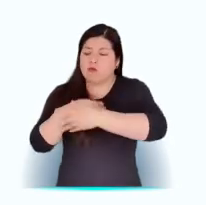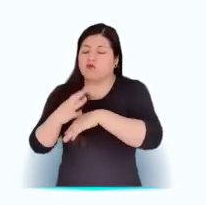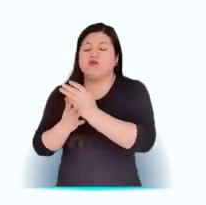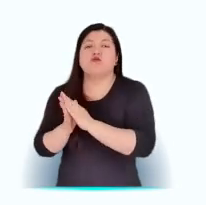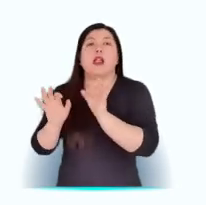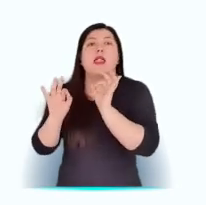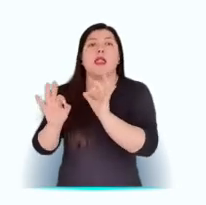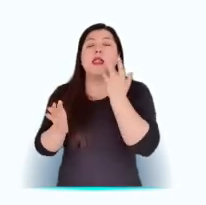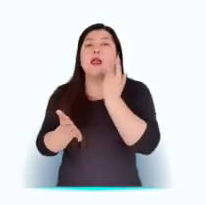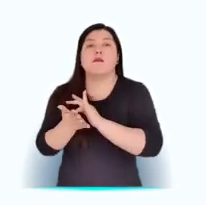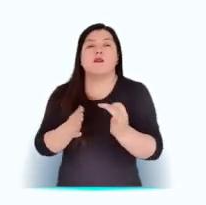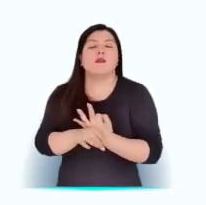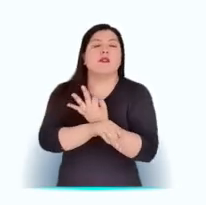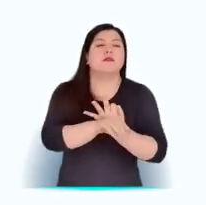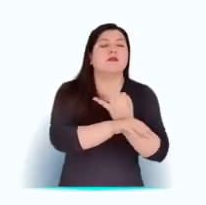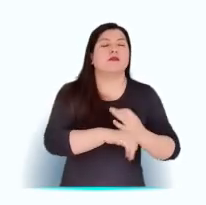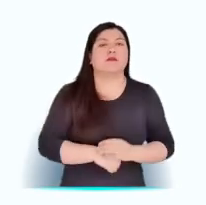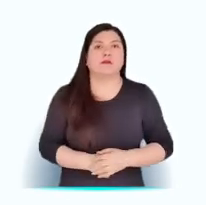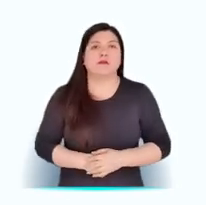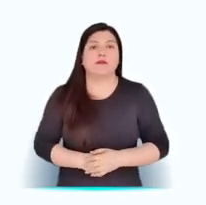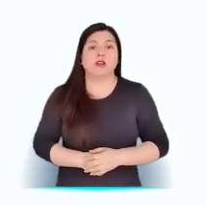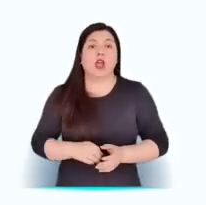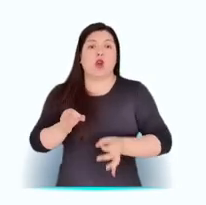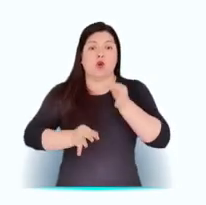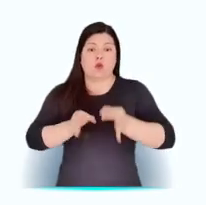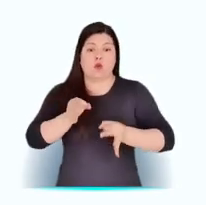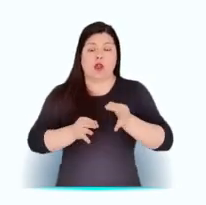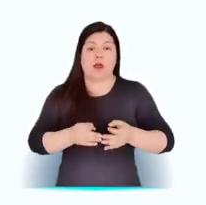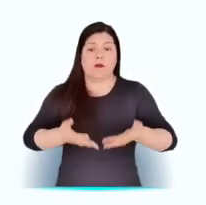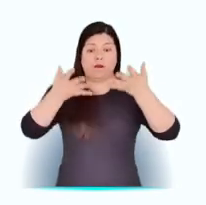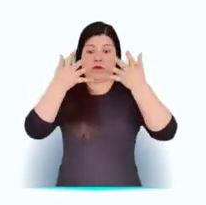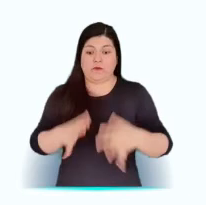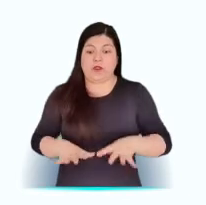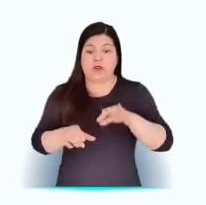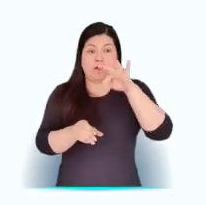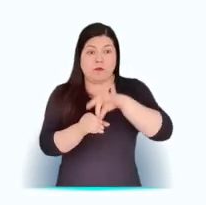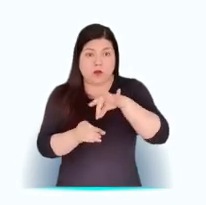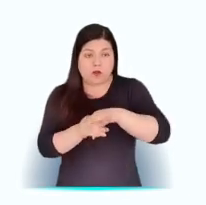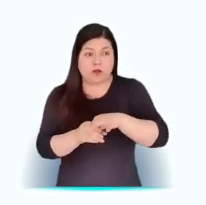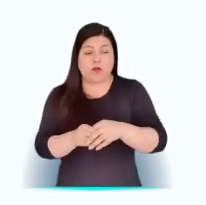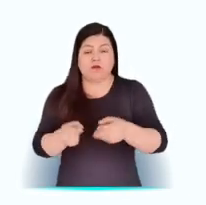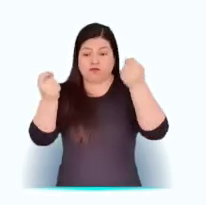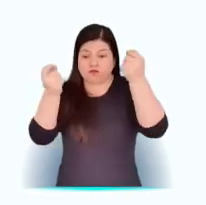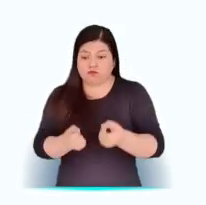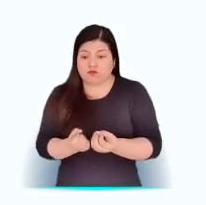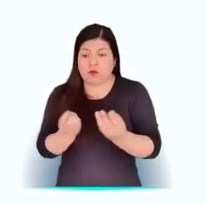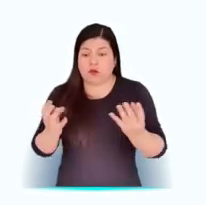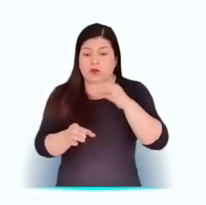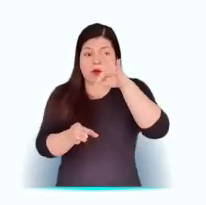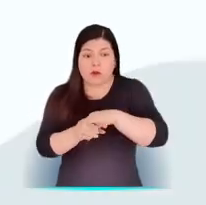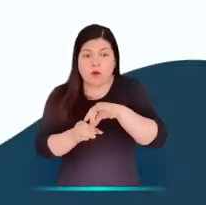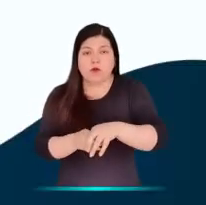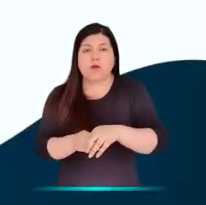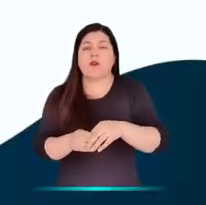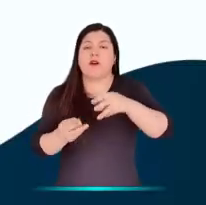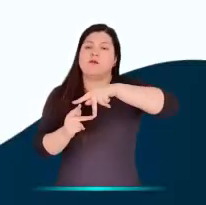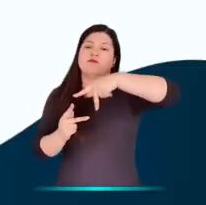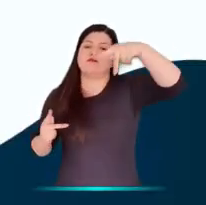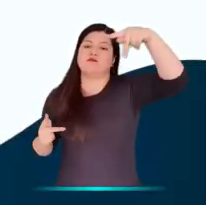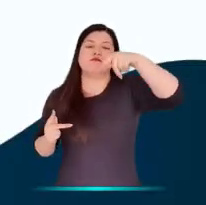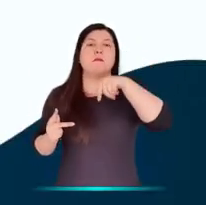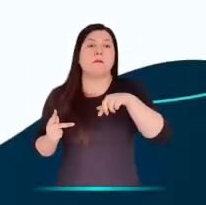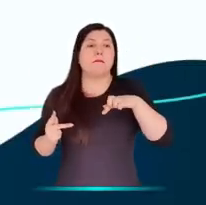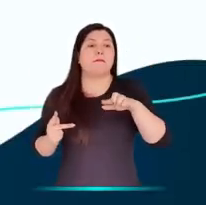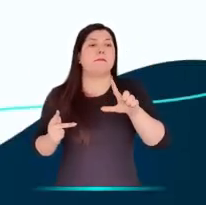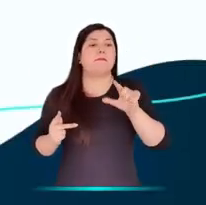votación, evitando siempre el contacto físico. El jurado debe lavarse las manos con agua potable y jabón cada 3 horas. Solo uno de los